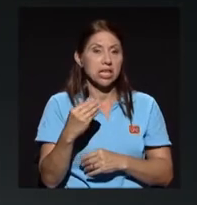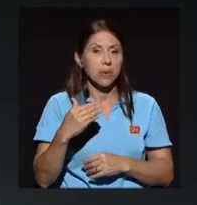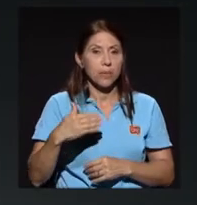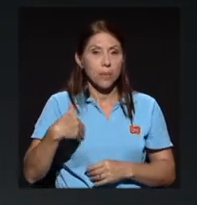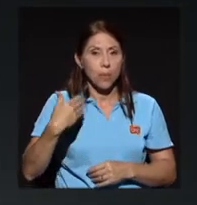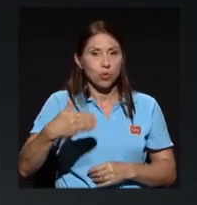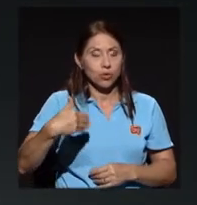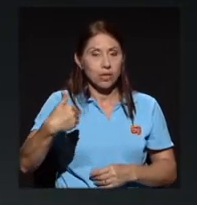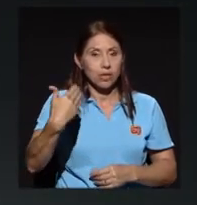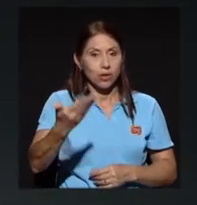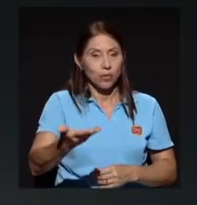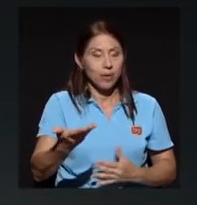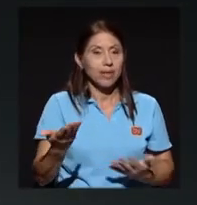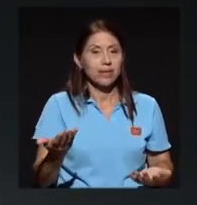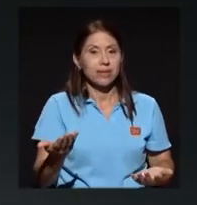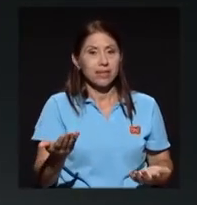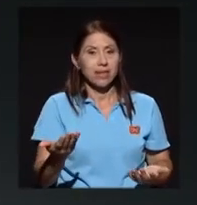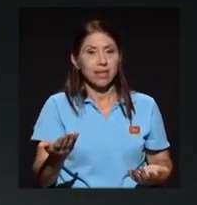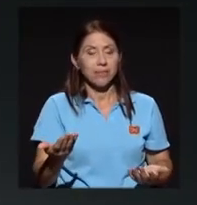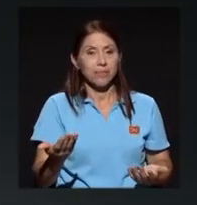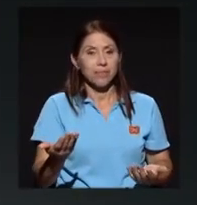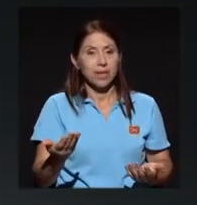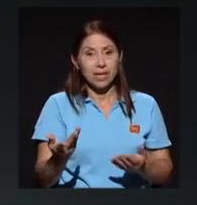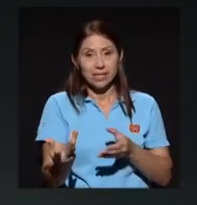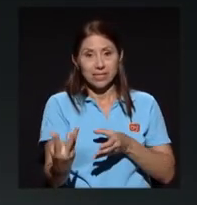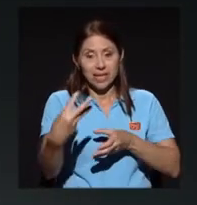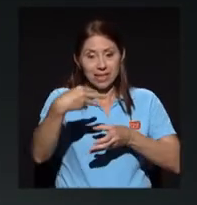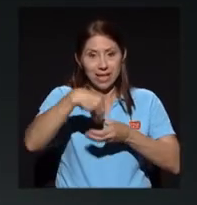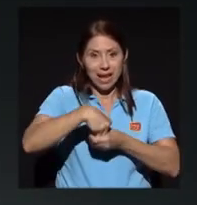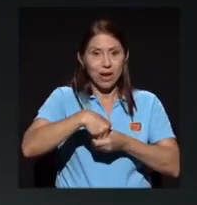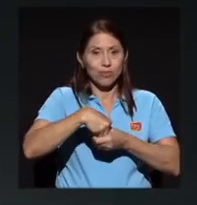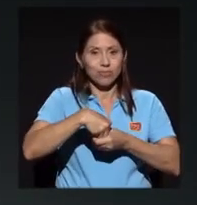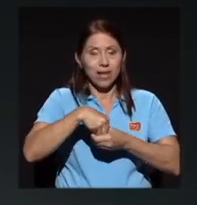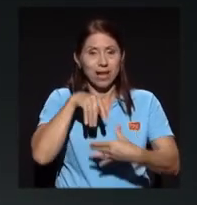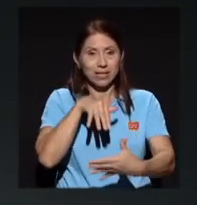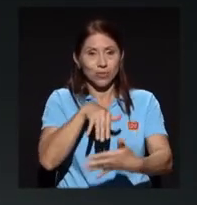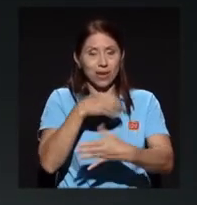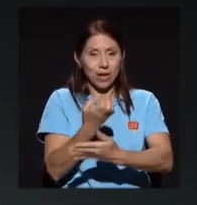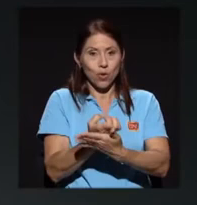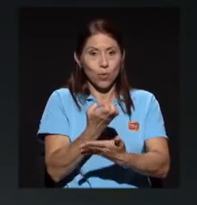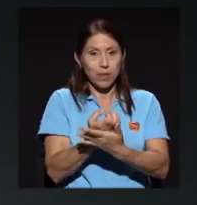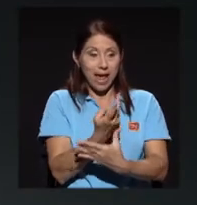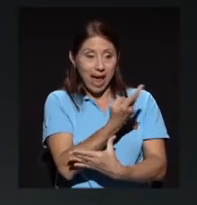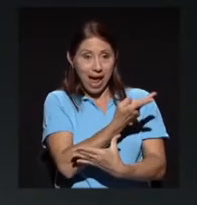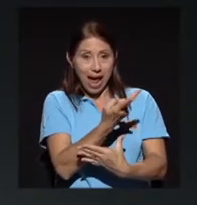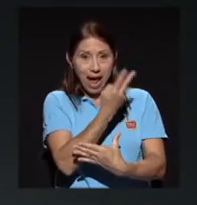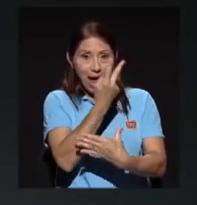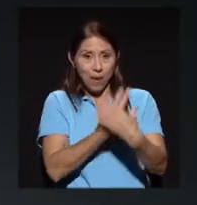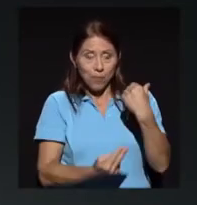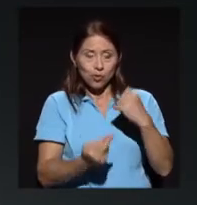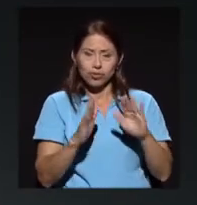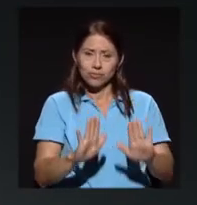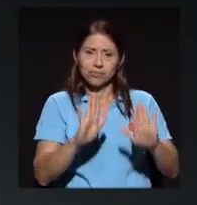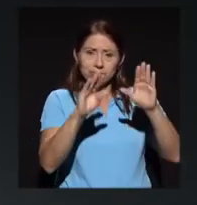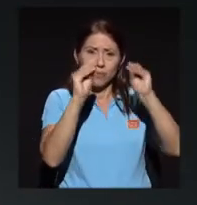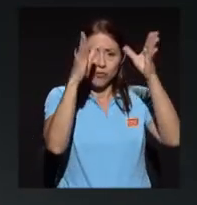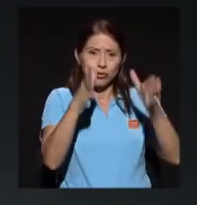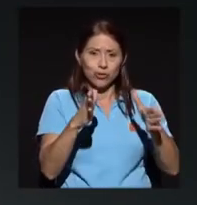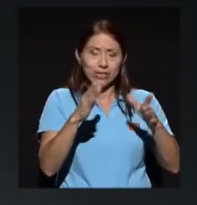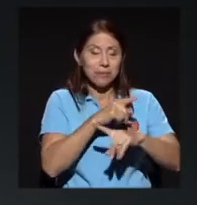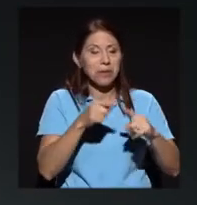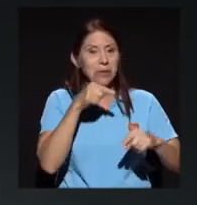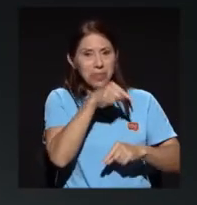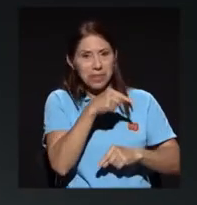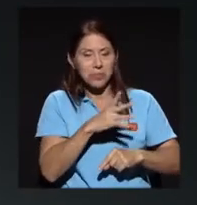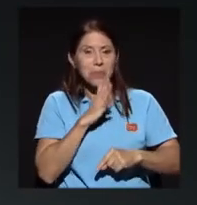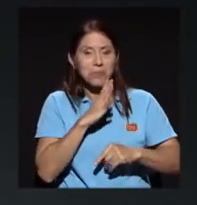posteriormente se integraron a la Escuela de Economía, donde ambos son muy distinguidos profesores, pero de eso y de otras cosas hablaremos una